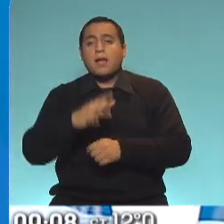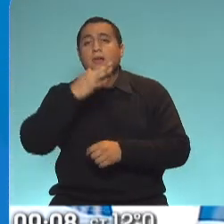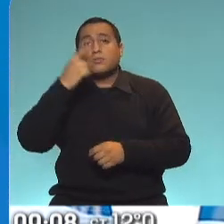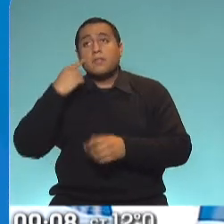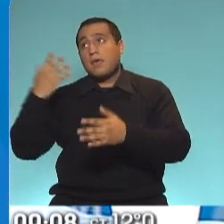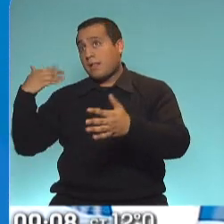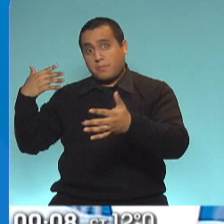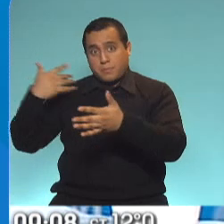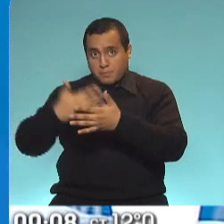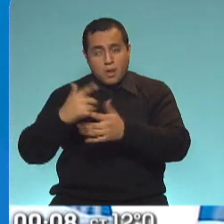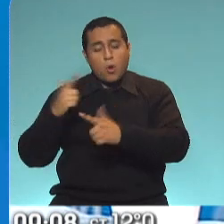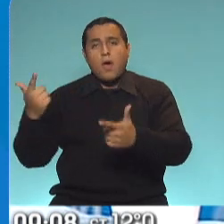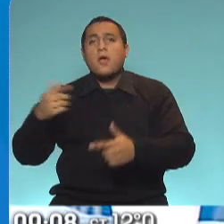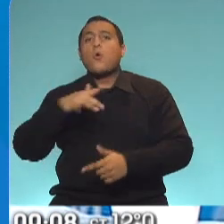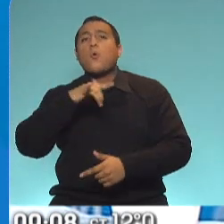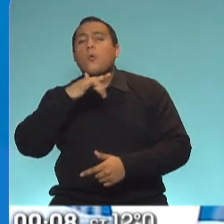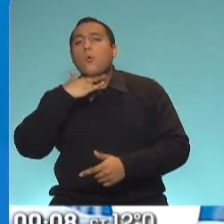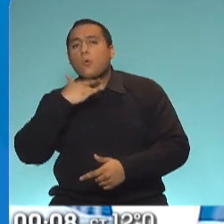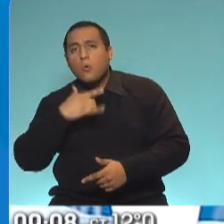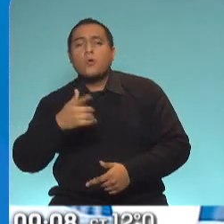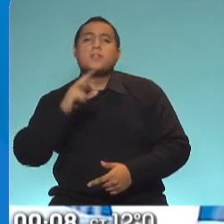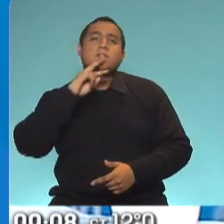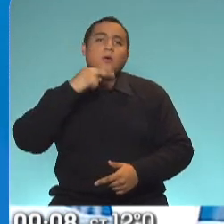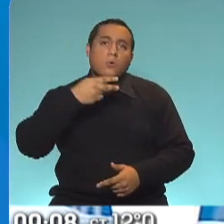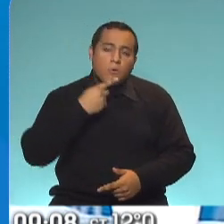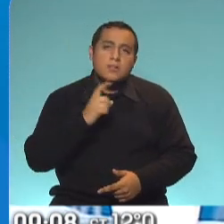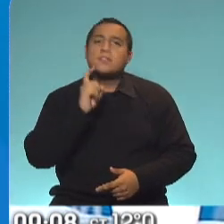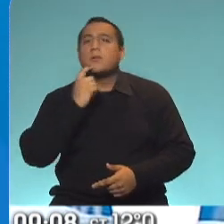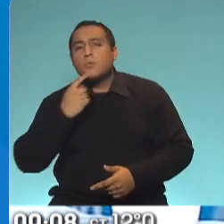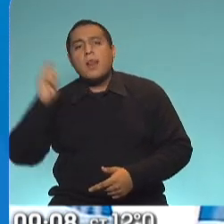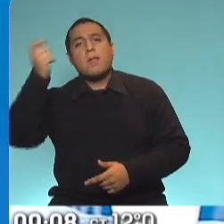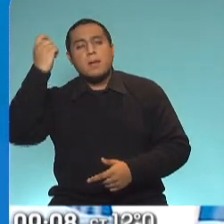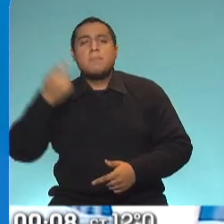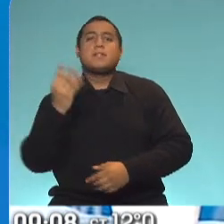provincias de Jujuy, San Juan, San Luis, La Pampa y Santa Cruz.